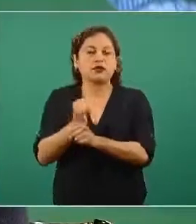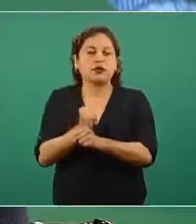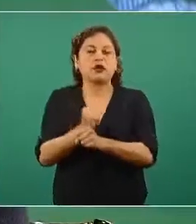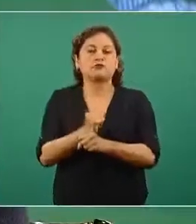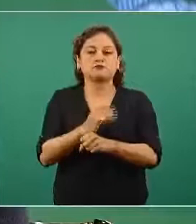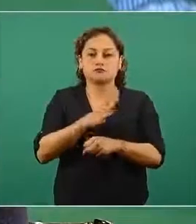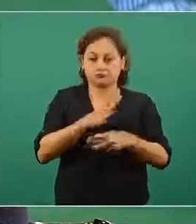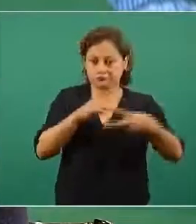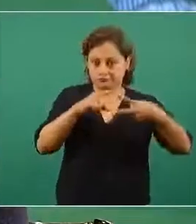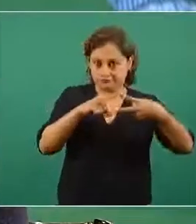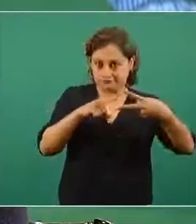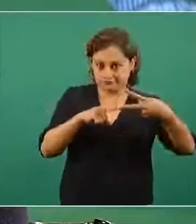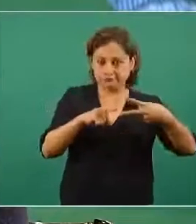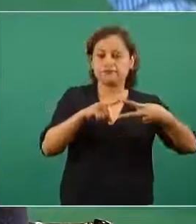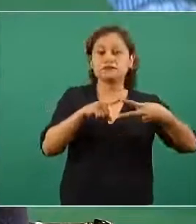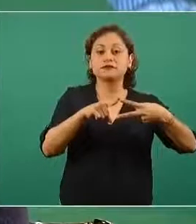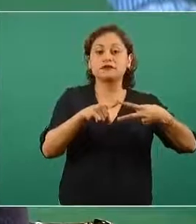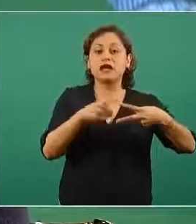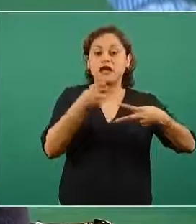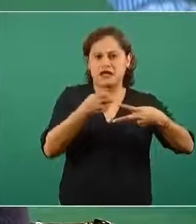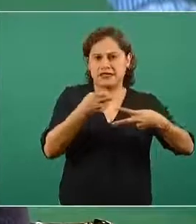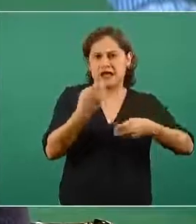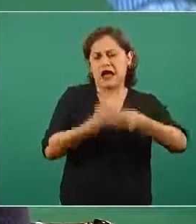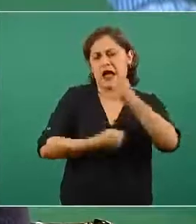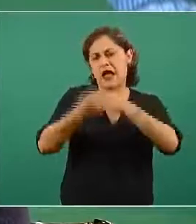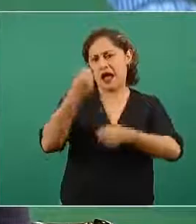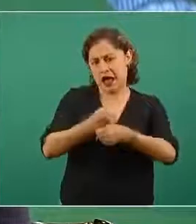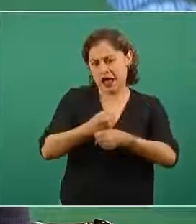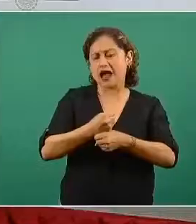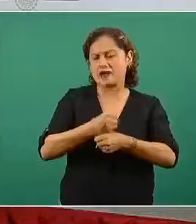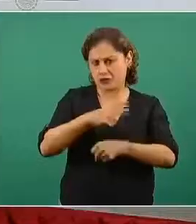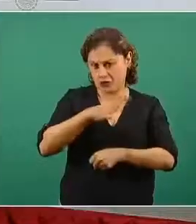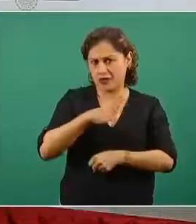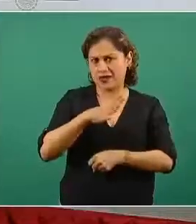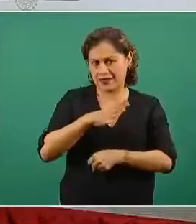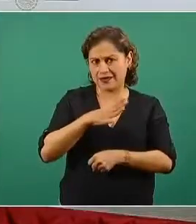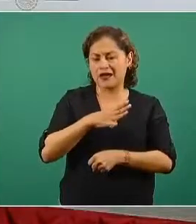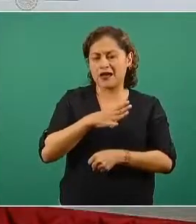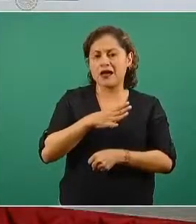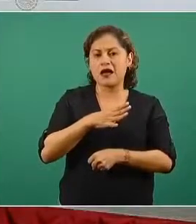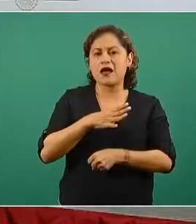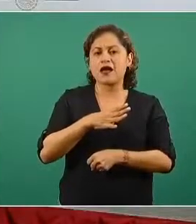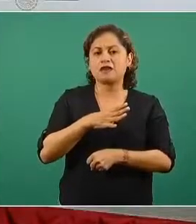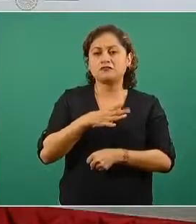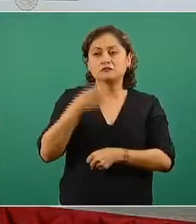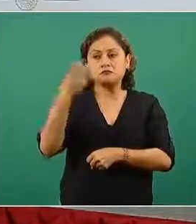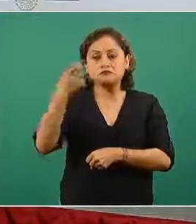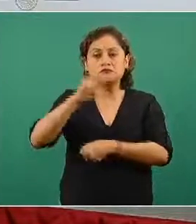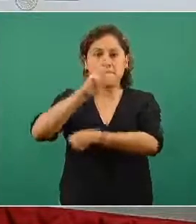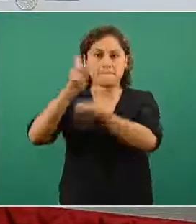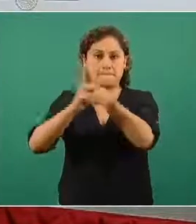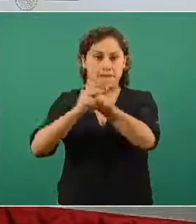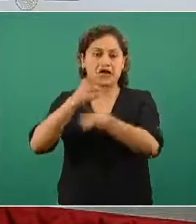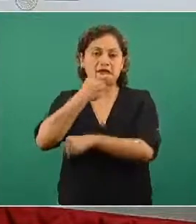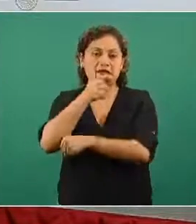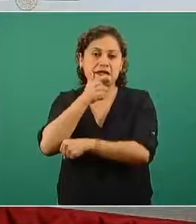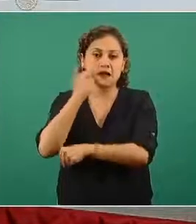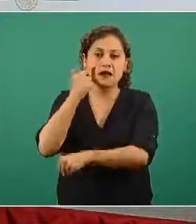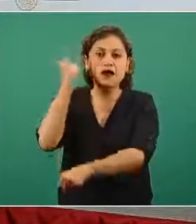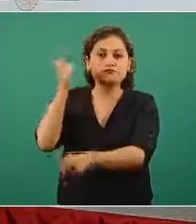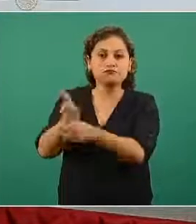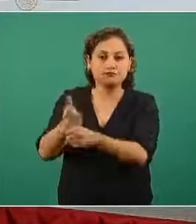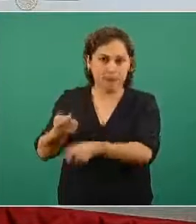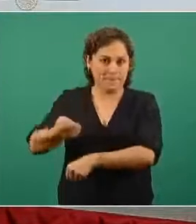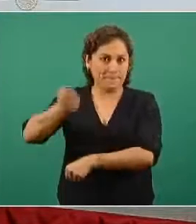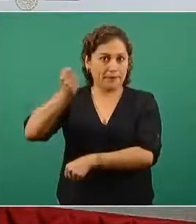que mencionábamos inclusive desde el año pasado, ¿no? Esta variante inglesa, o que se fue identificada en el Reino Unido, en donde